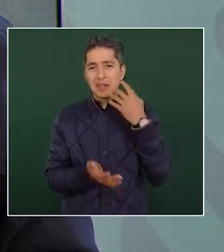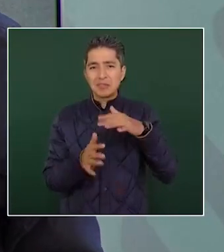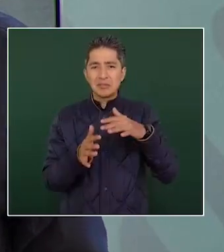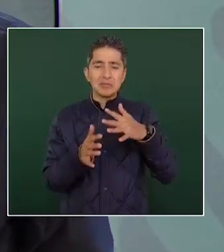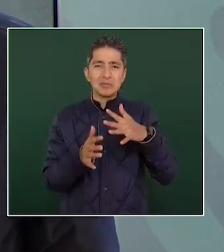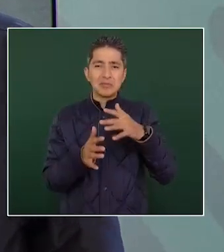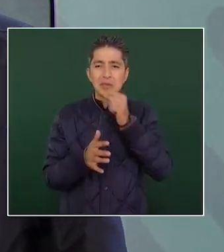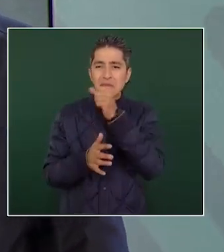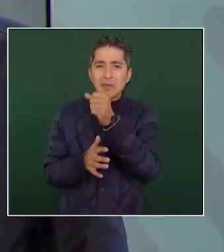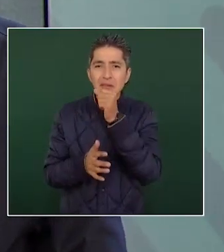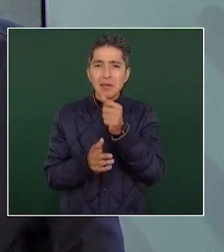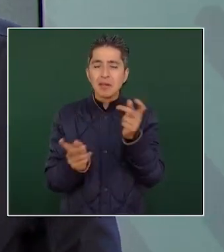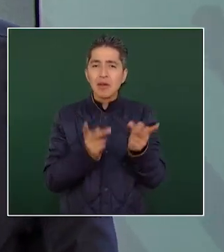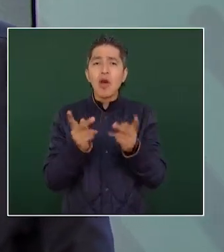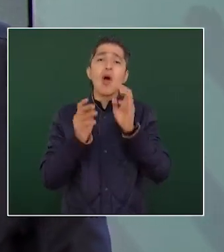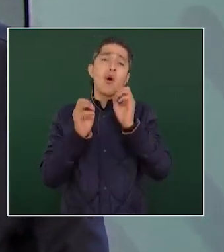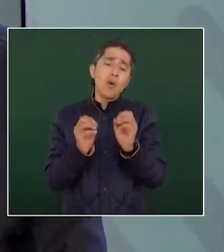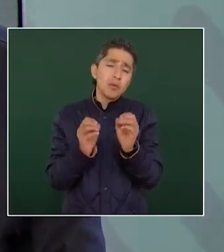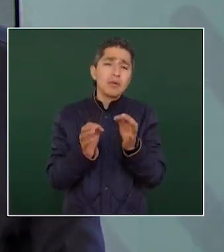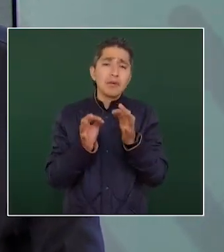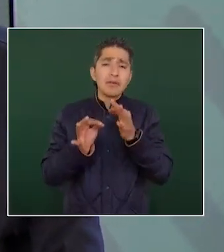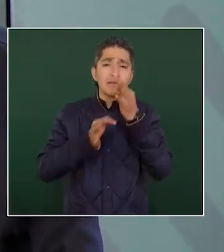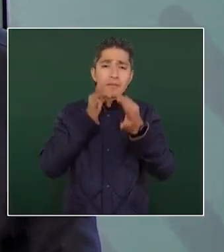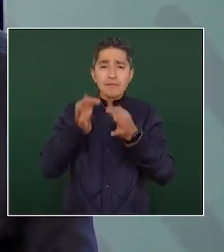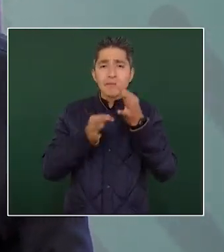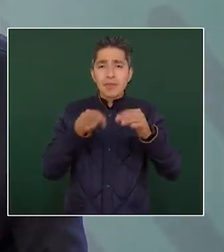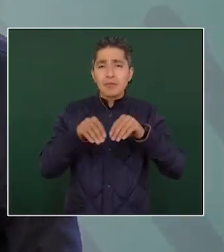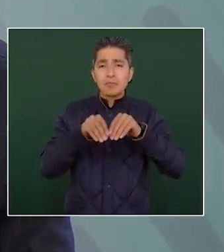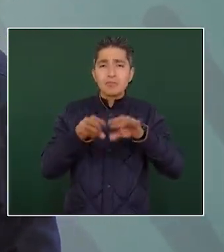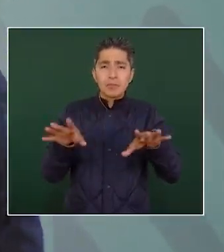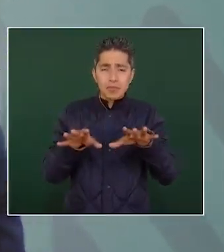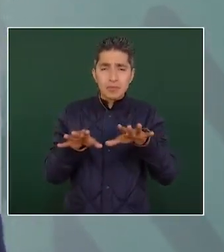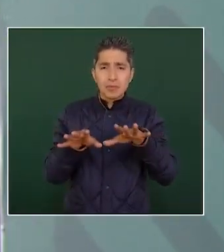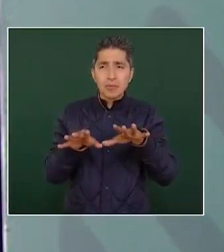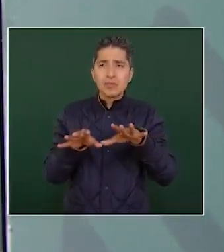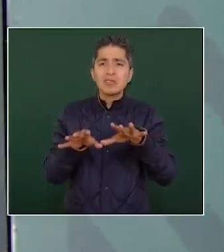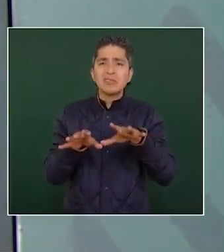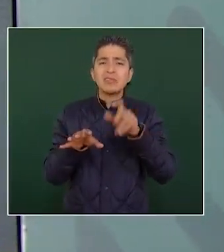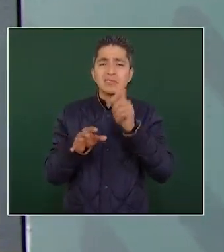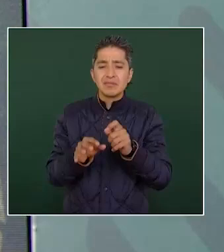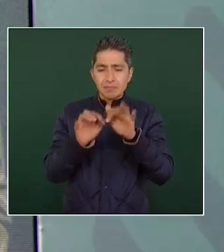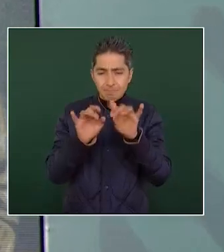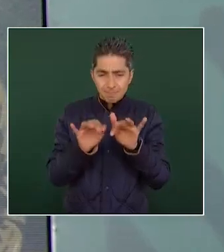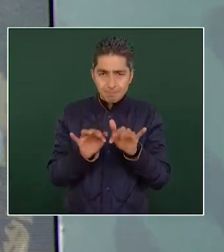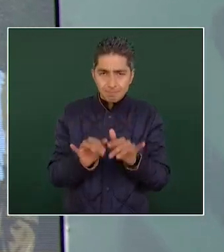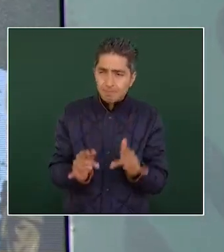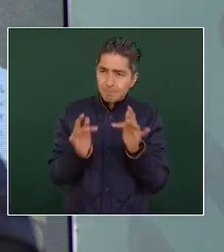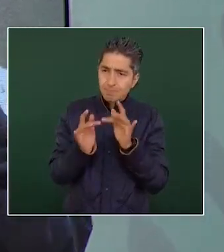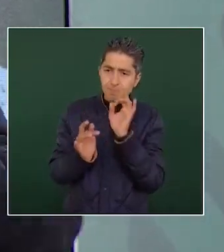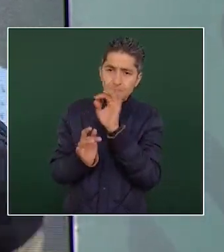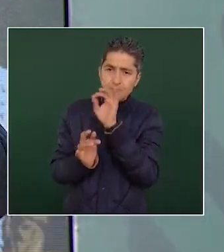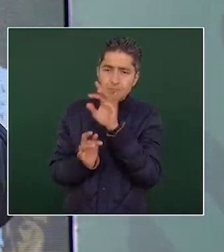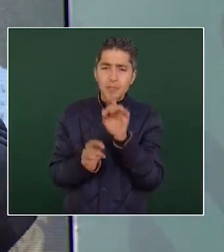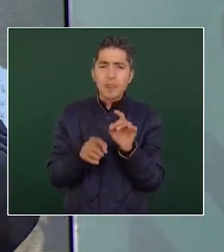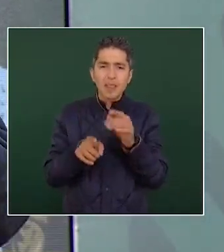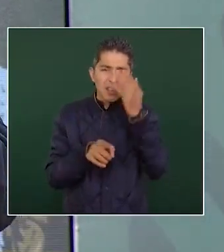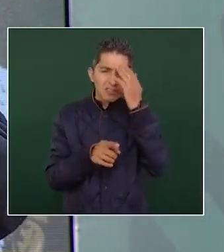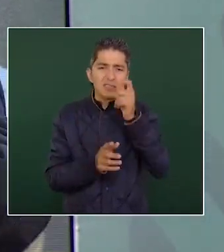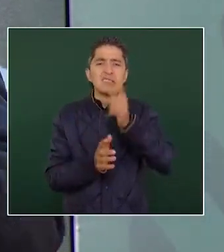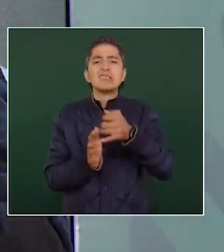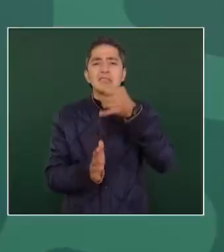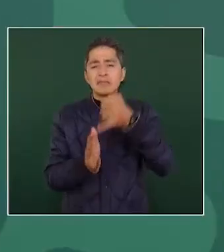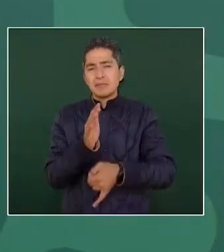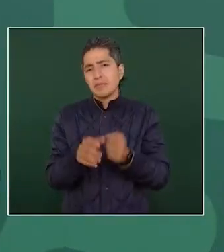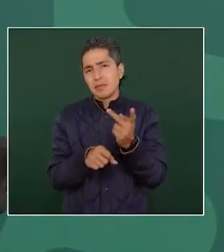información que se les entregue por escrito para que se conozca lo